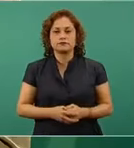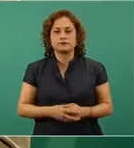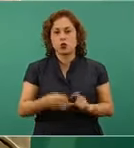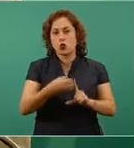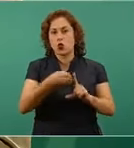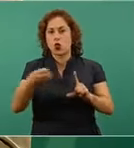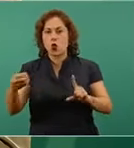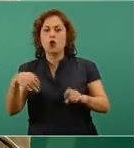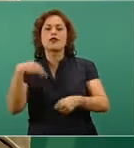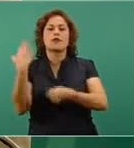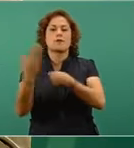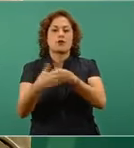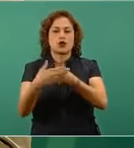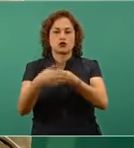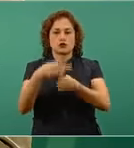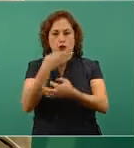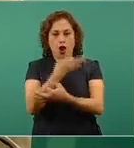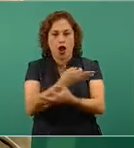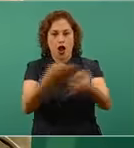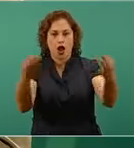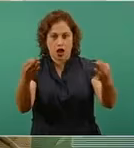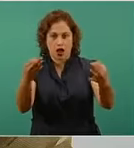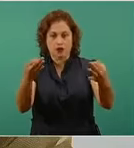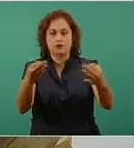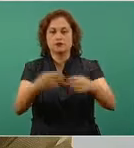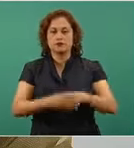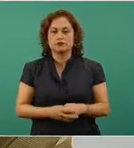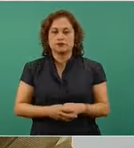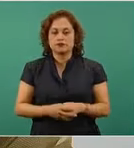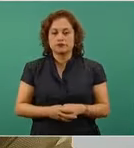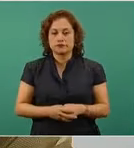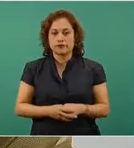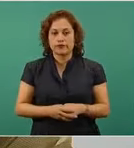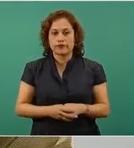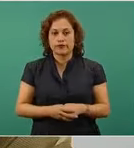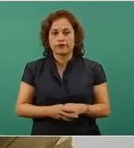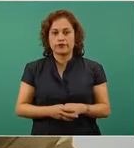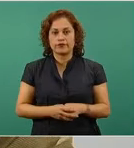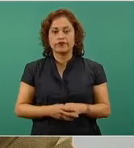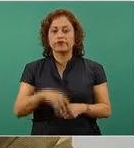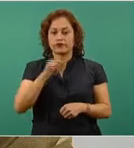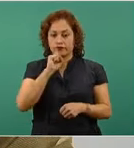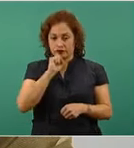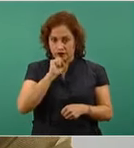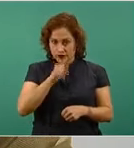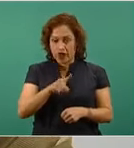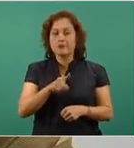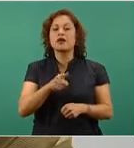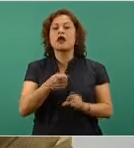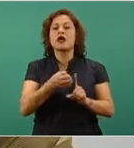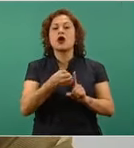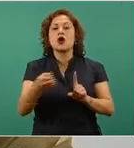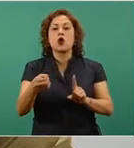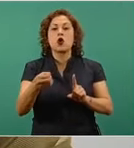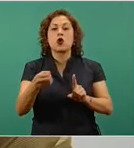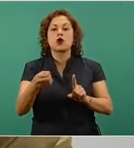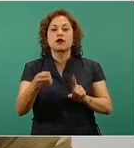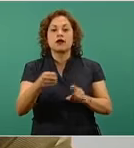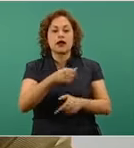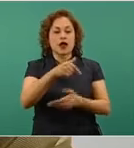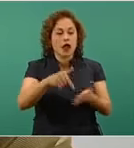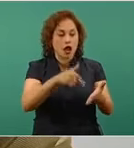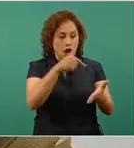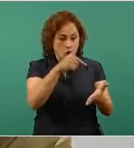se programe y se convoque. Están también planeando estos sitios, macrositios o de alta eficiencia